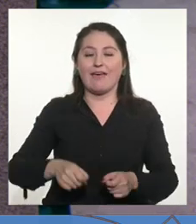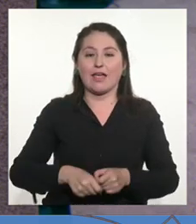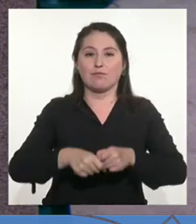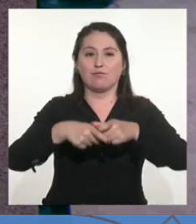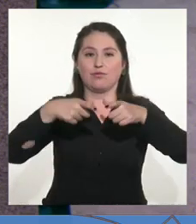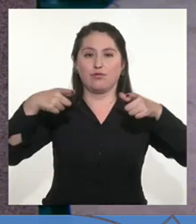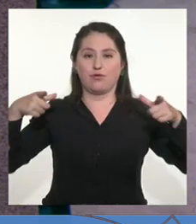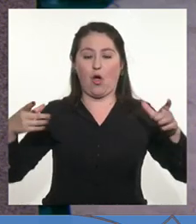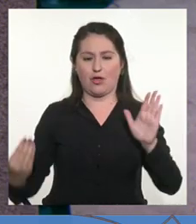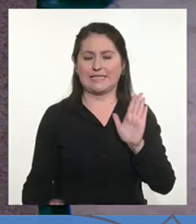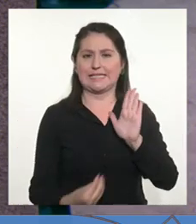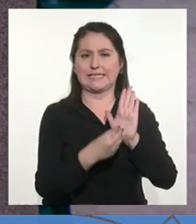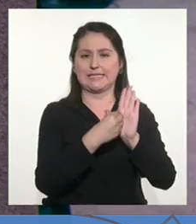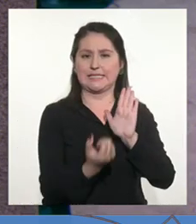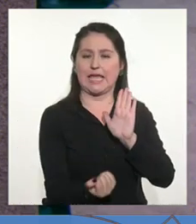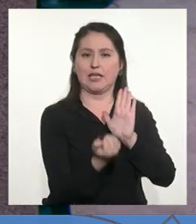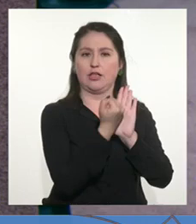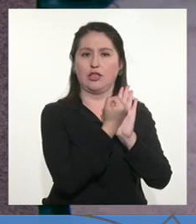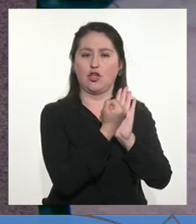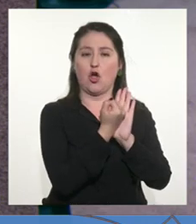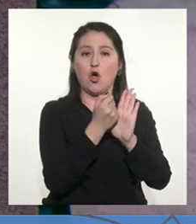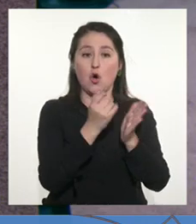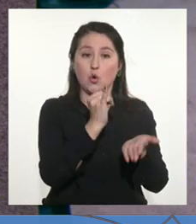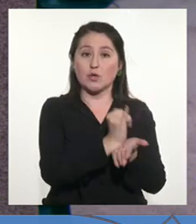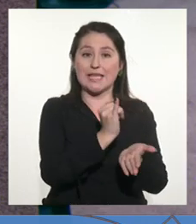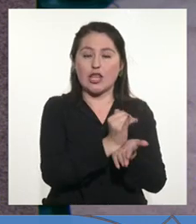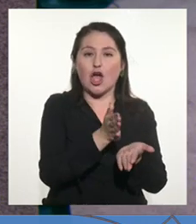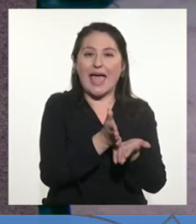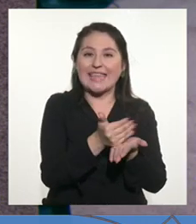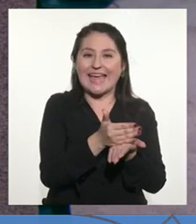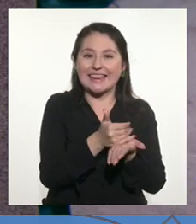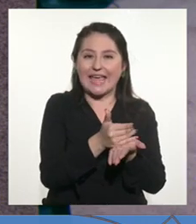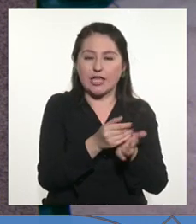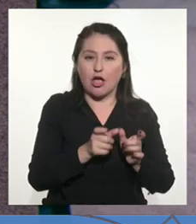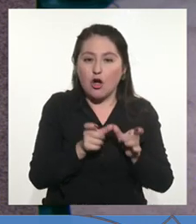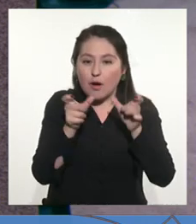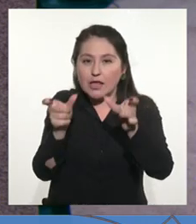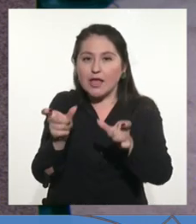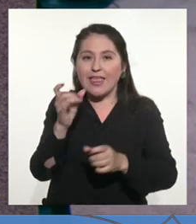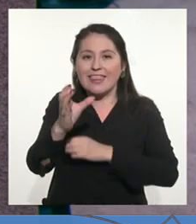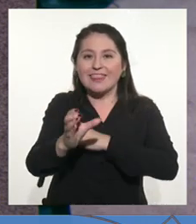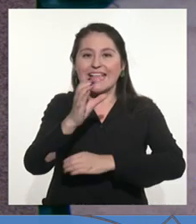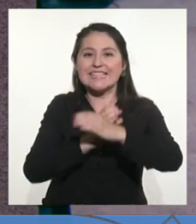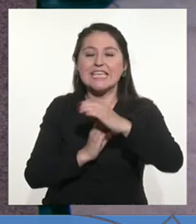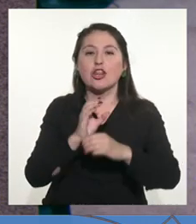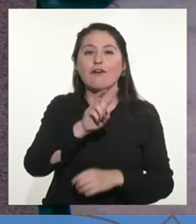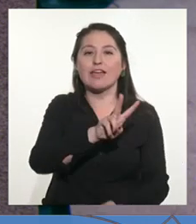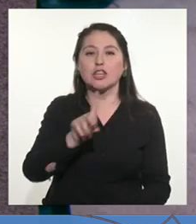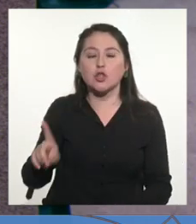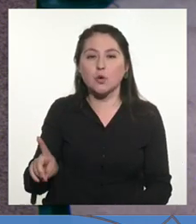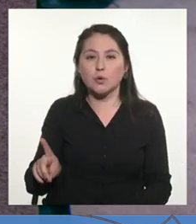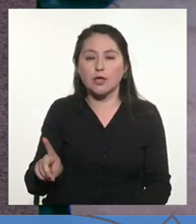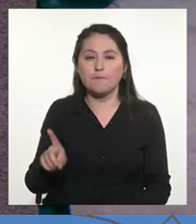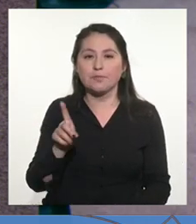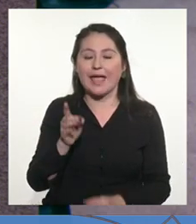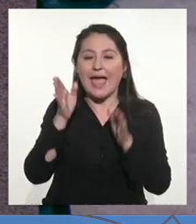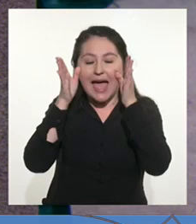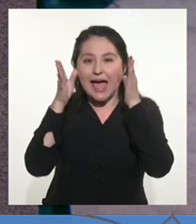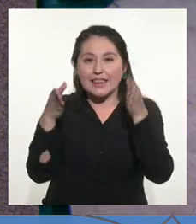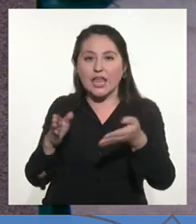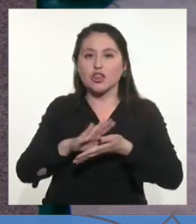pienso que tiene en un centro pensamiento estratégico tiene que ser un vigía del siglo 21 tiene que ser un vigía que esté atento a todas las